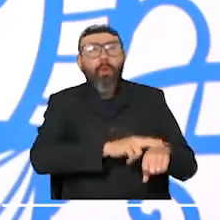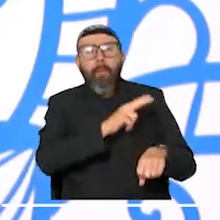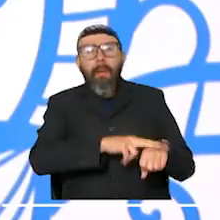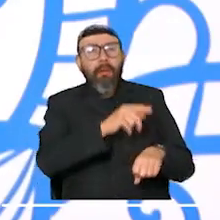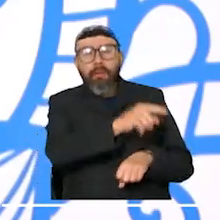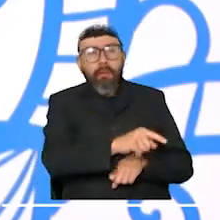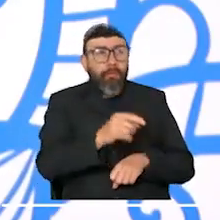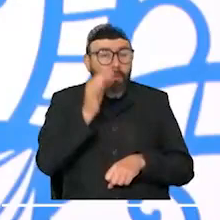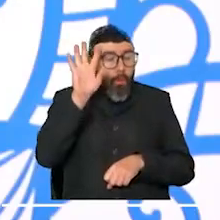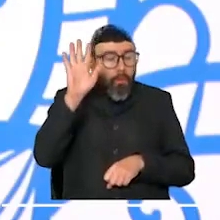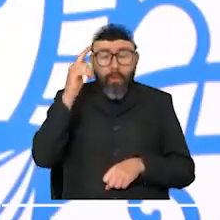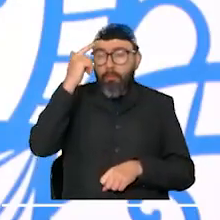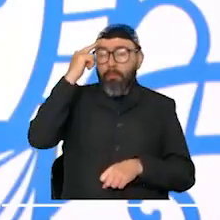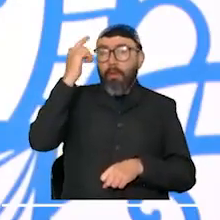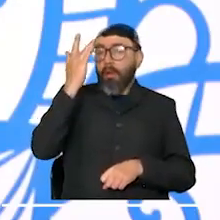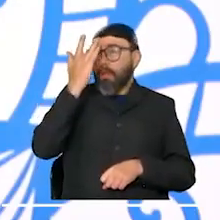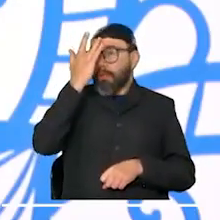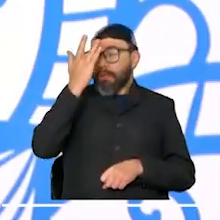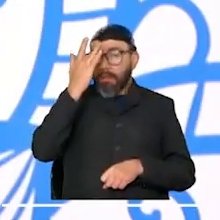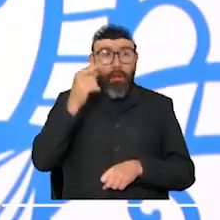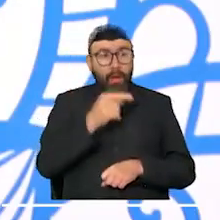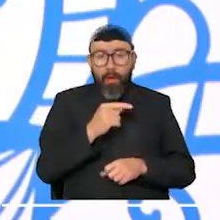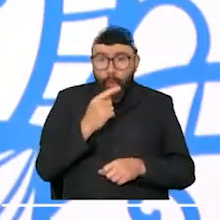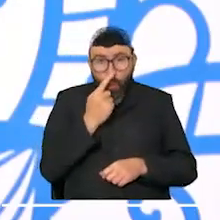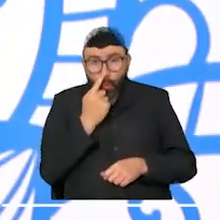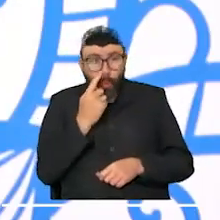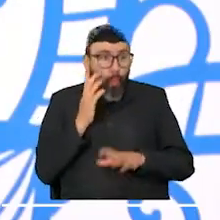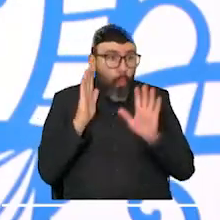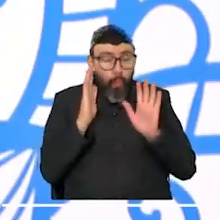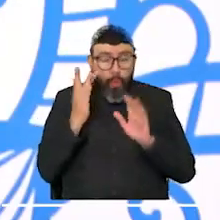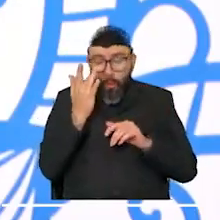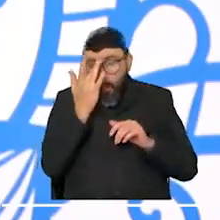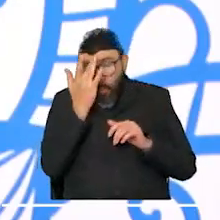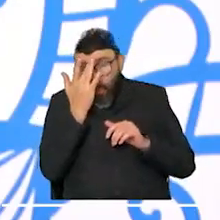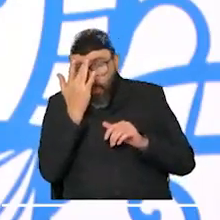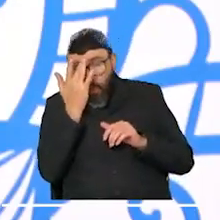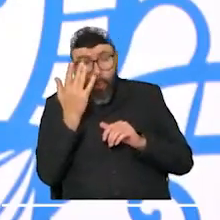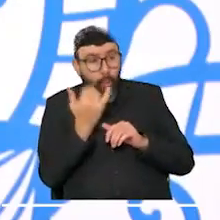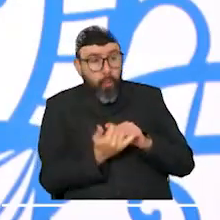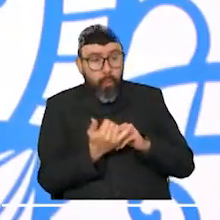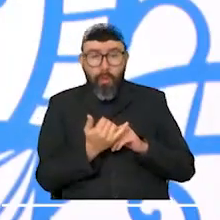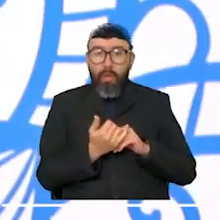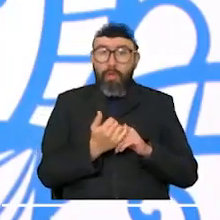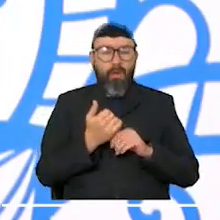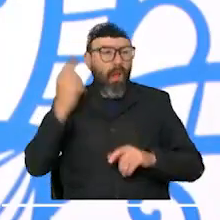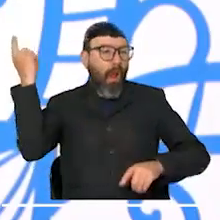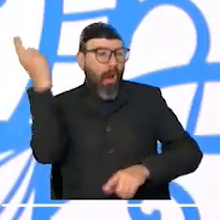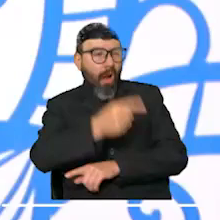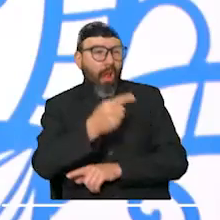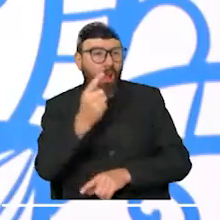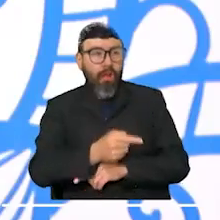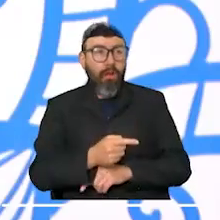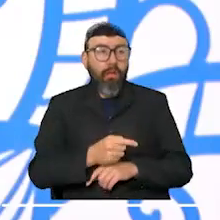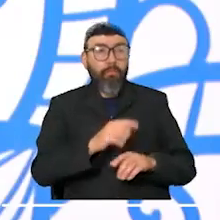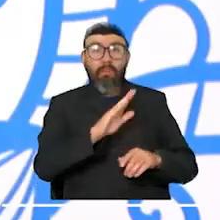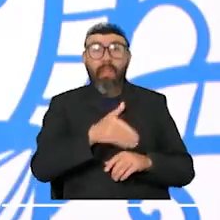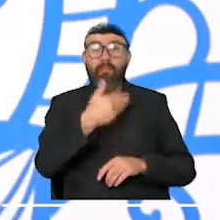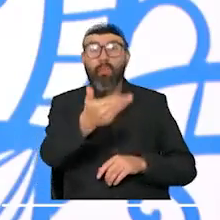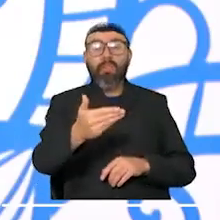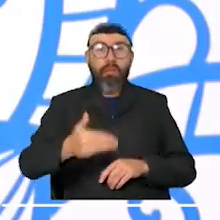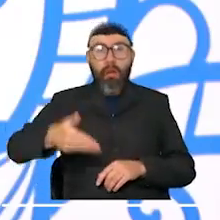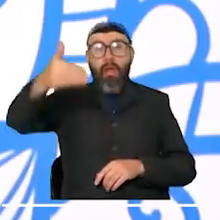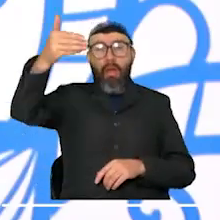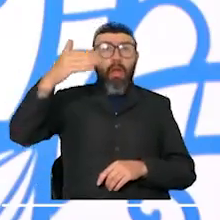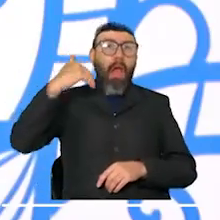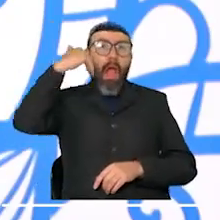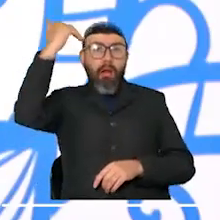porque ya no lo hace pensando desde lo sexual sino desde ese instinto animal hay pacientes que que se niegan hay pacientes con